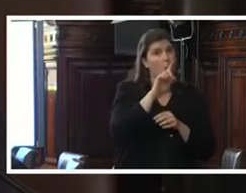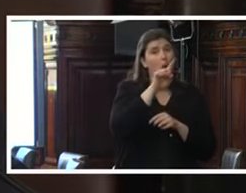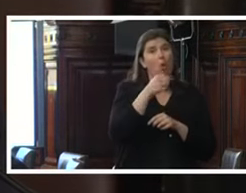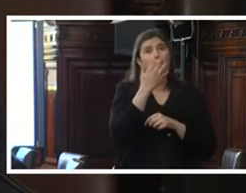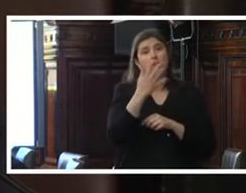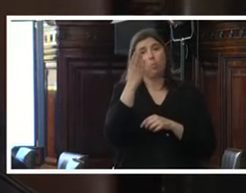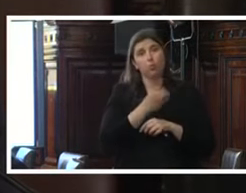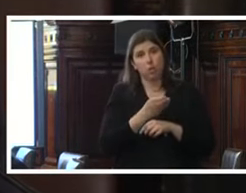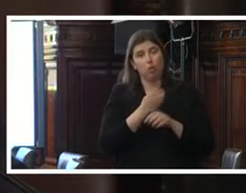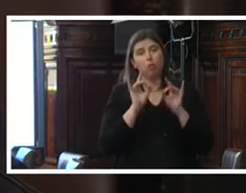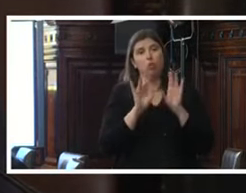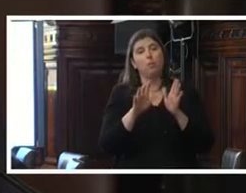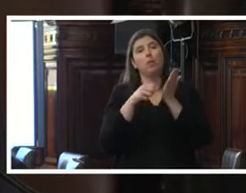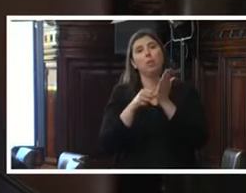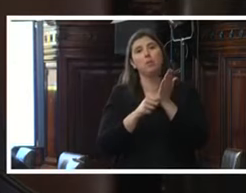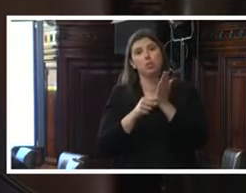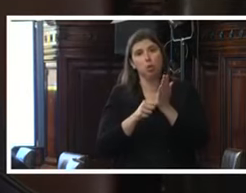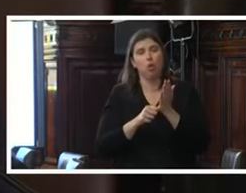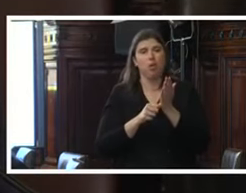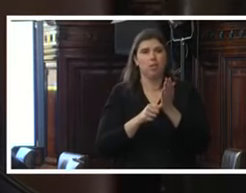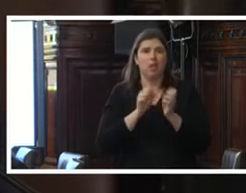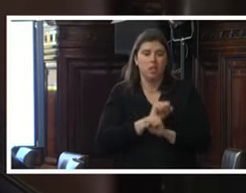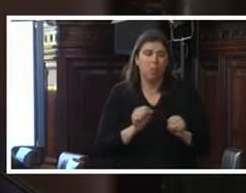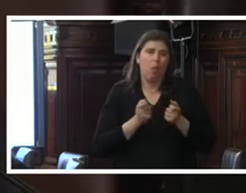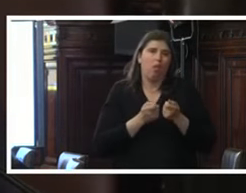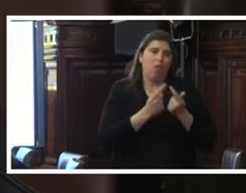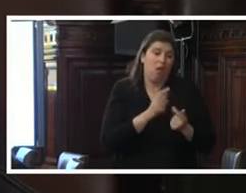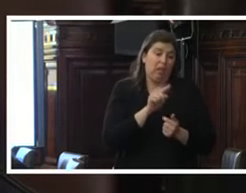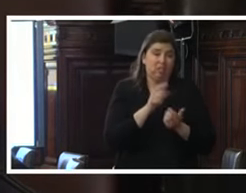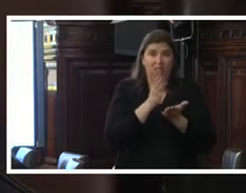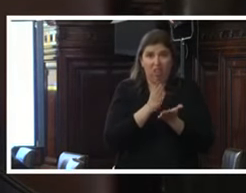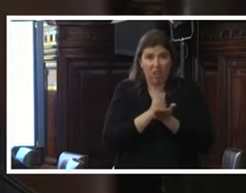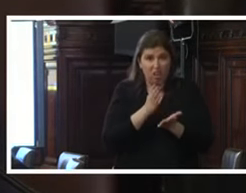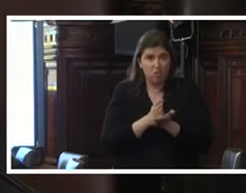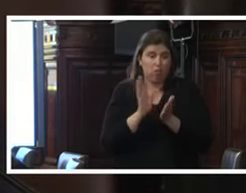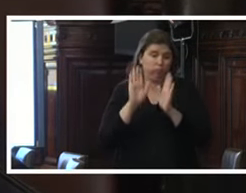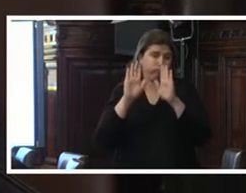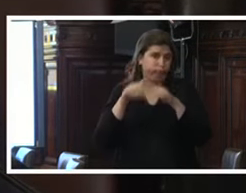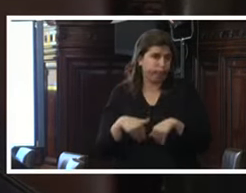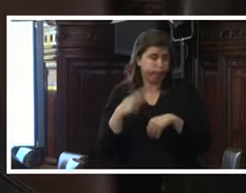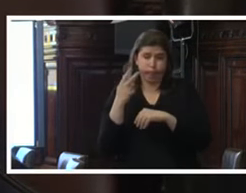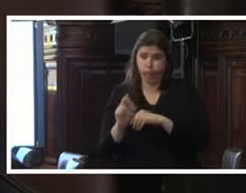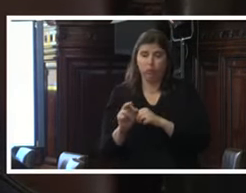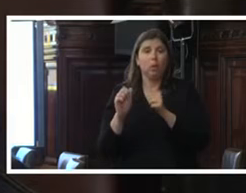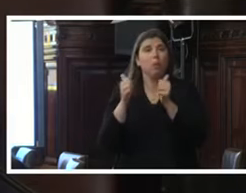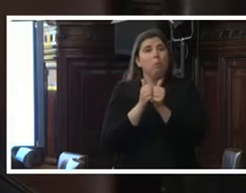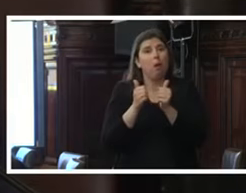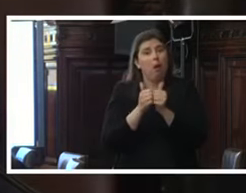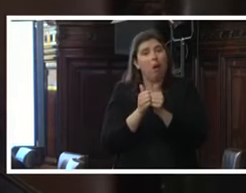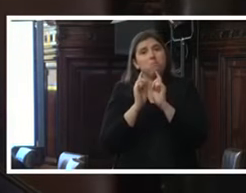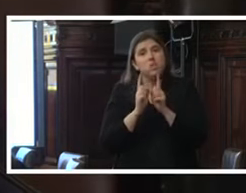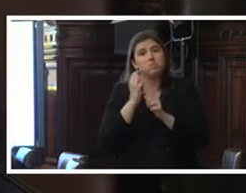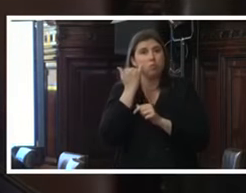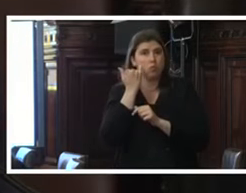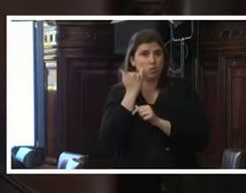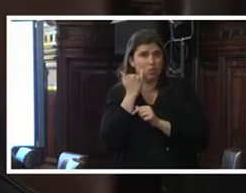por ciento goza de pensiones de sobrevivencia este derecho es negado completamente las personas que conforman parejas del mismo sexo lo mismo se